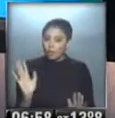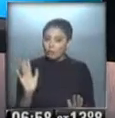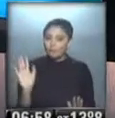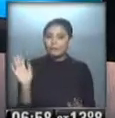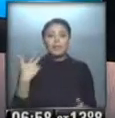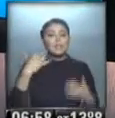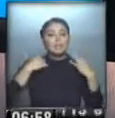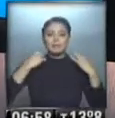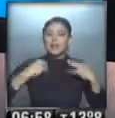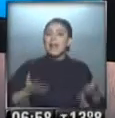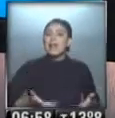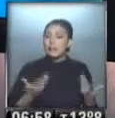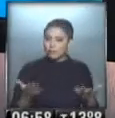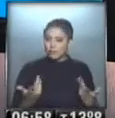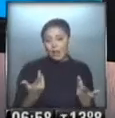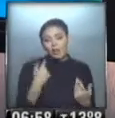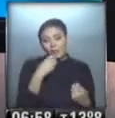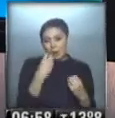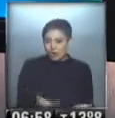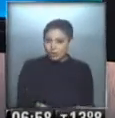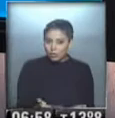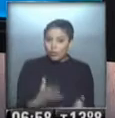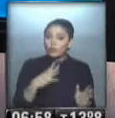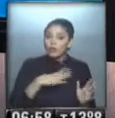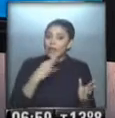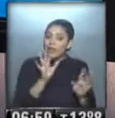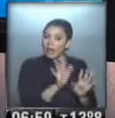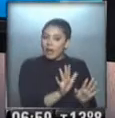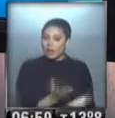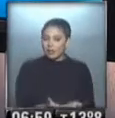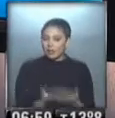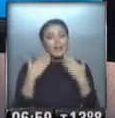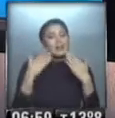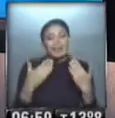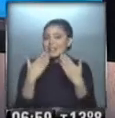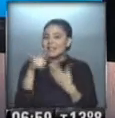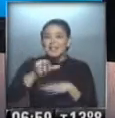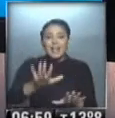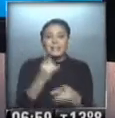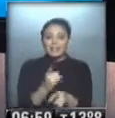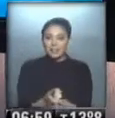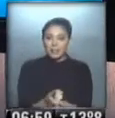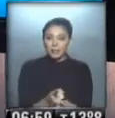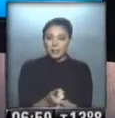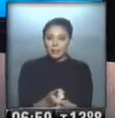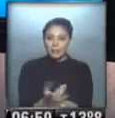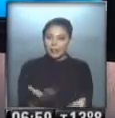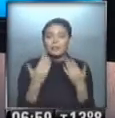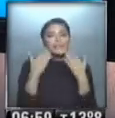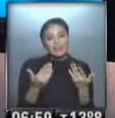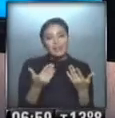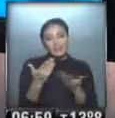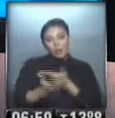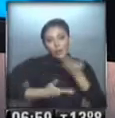Los abrigos livianitos son aconsejables todavía tenerlos a mano. Gracias por su fidelidad. Gracias